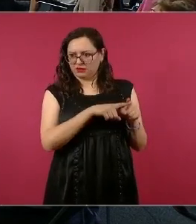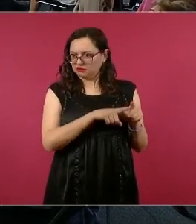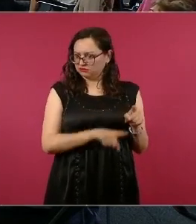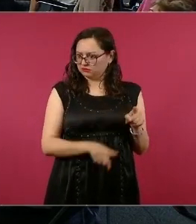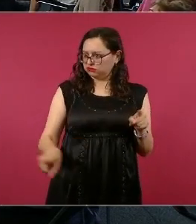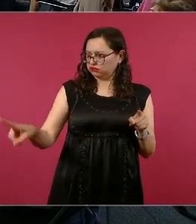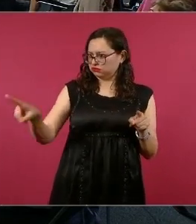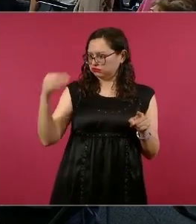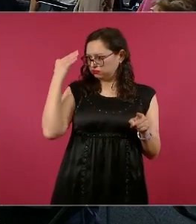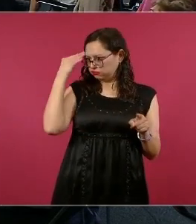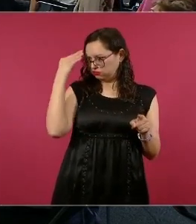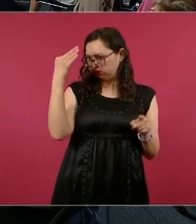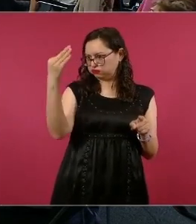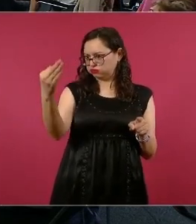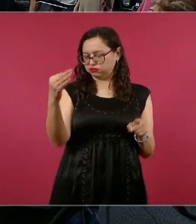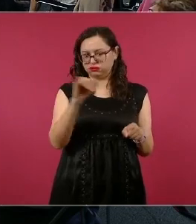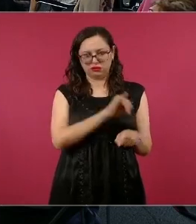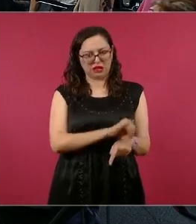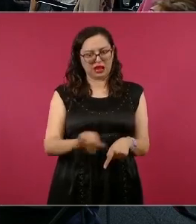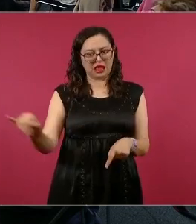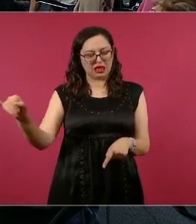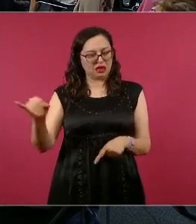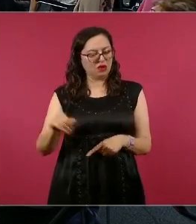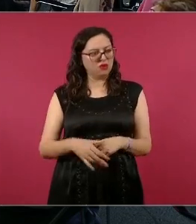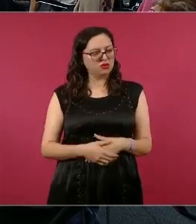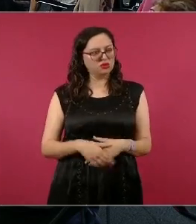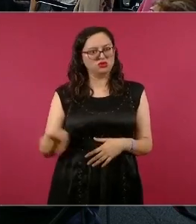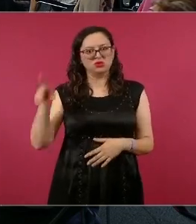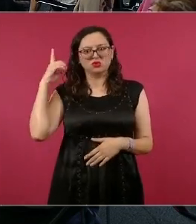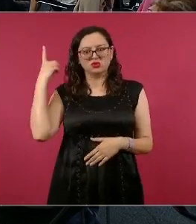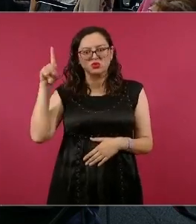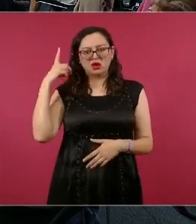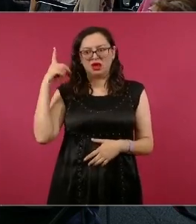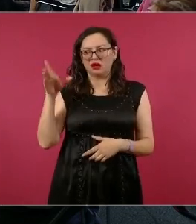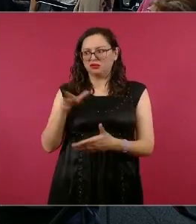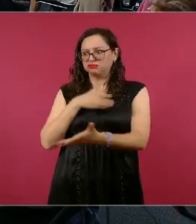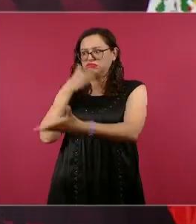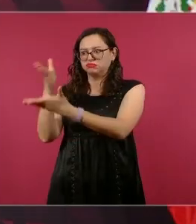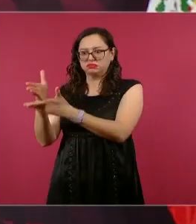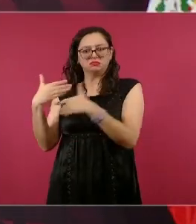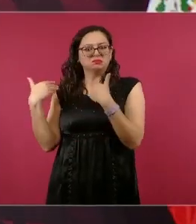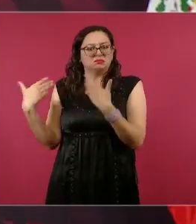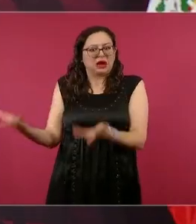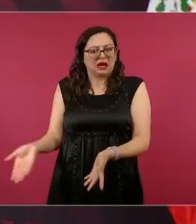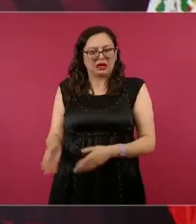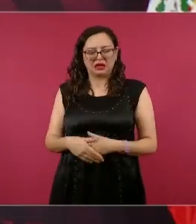de en vez de ir hasta Durango, les queda más cerca